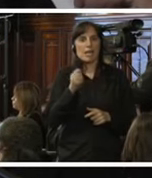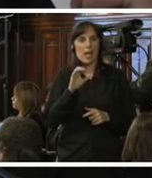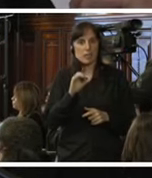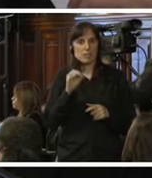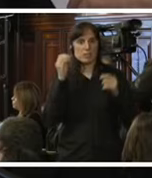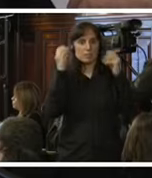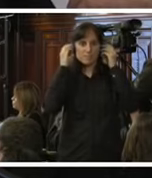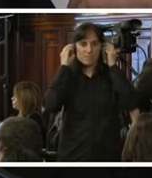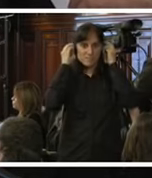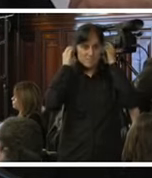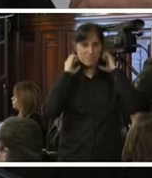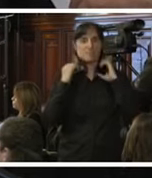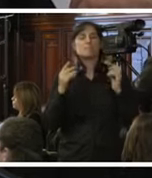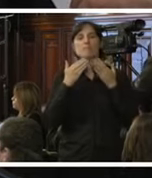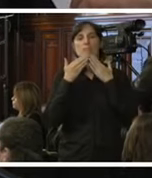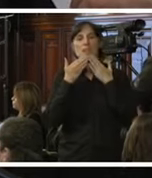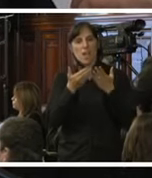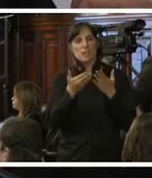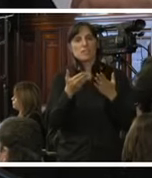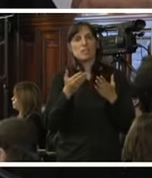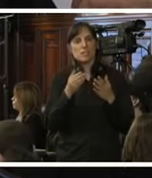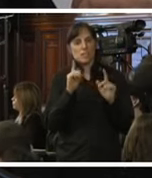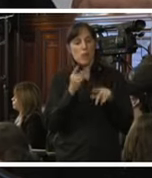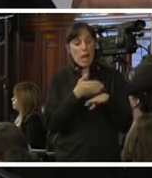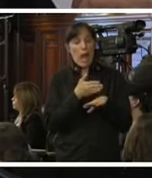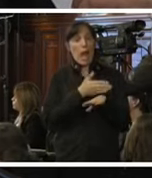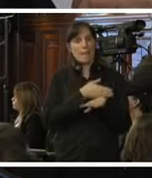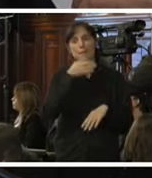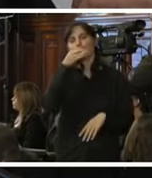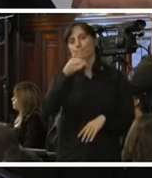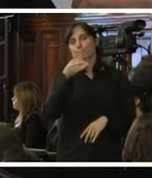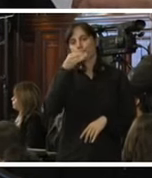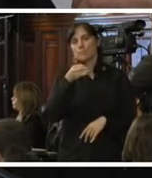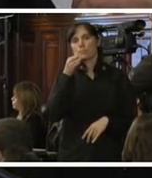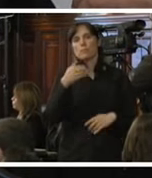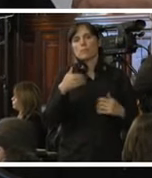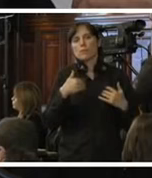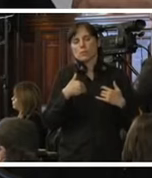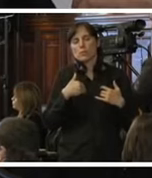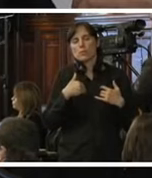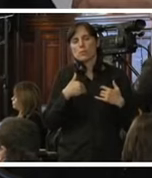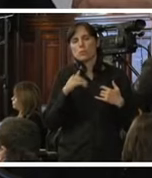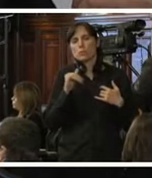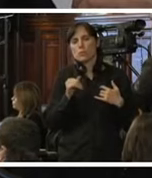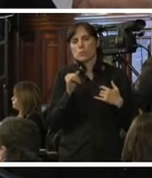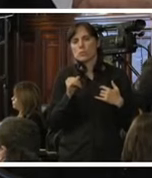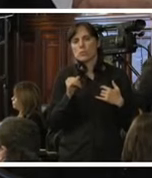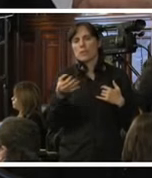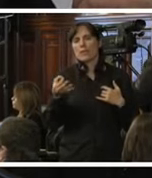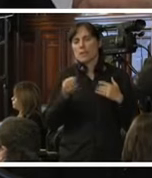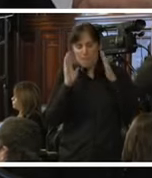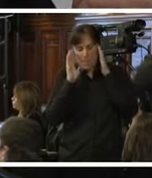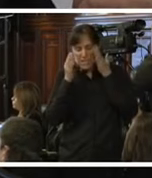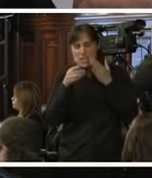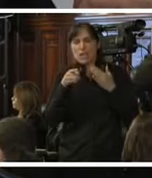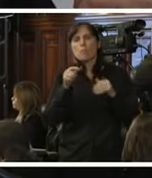gracias, presidenta. E igual que mis antecesores, pues yo sí saludo de verdad muy especialmente la posibilidad